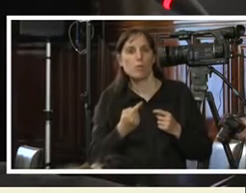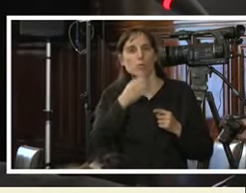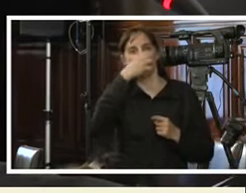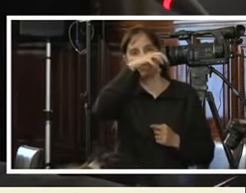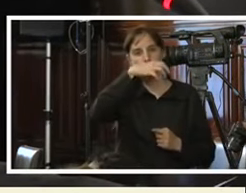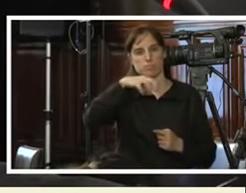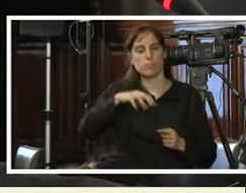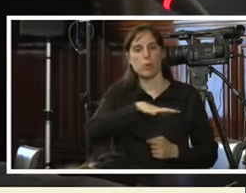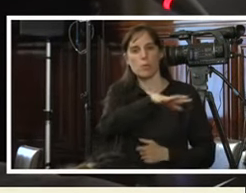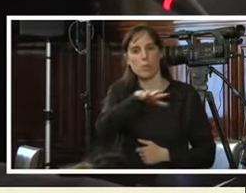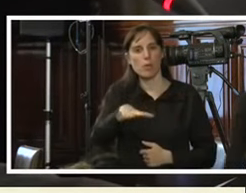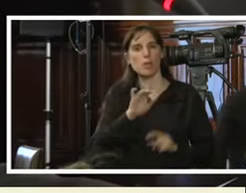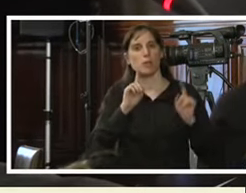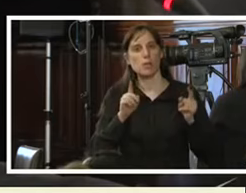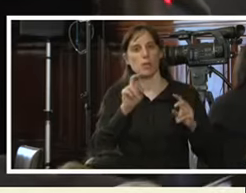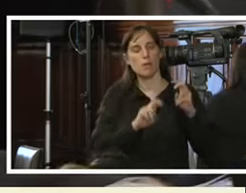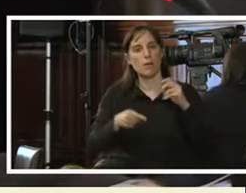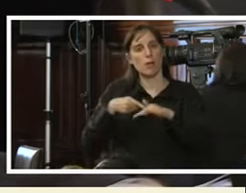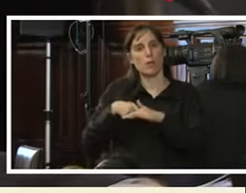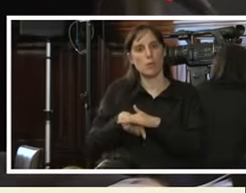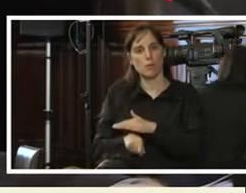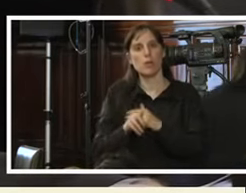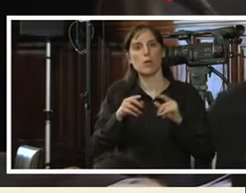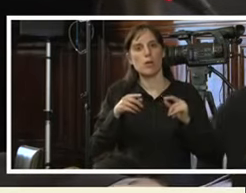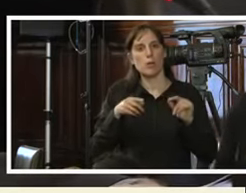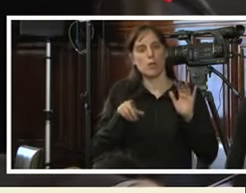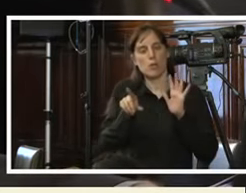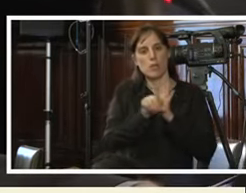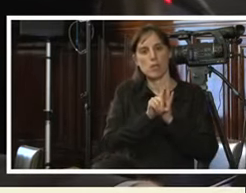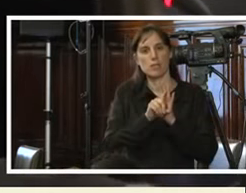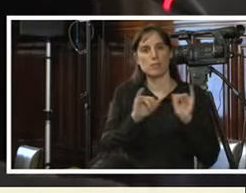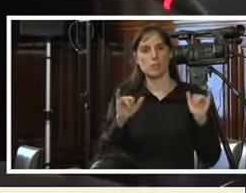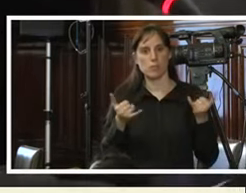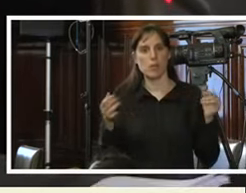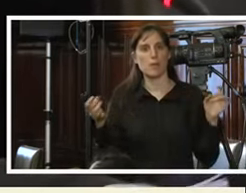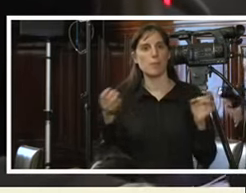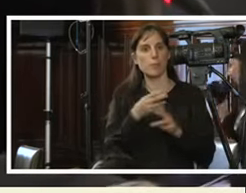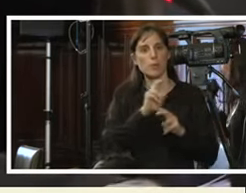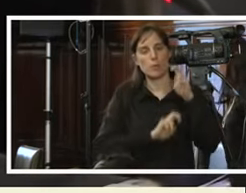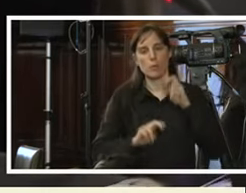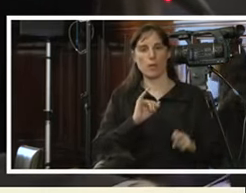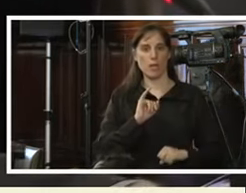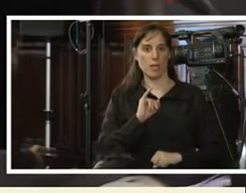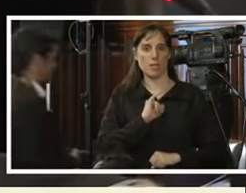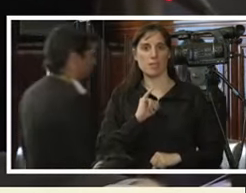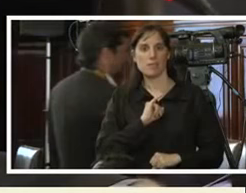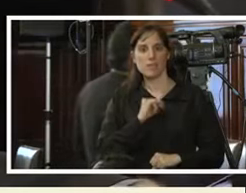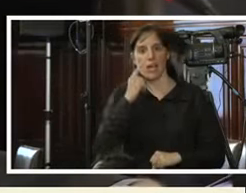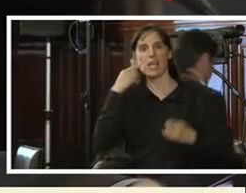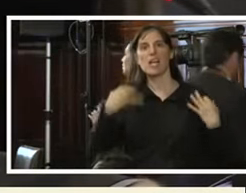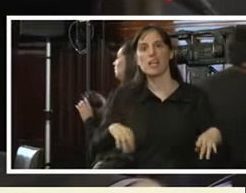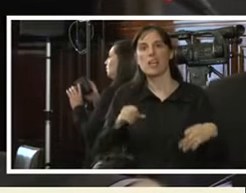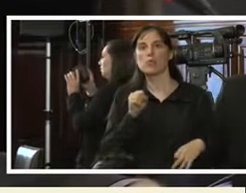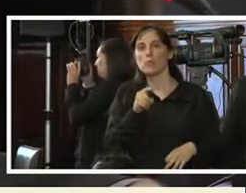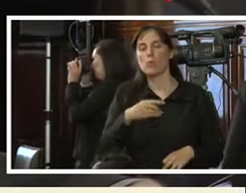y profundizando más allá de la legislación existente buscando identificar la realidad de sus vidas y